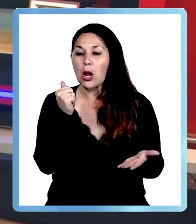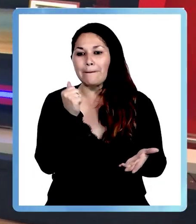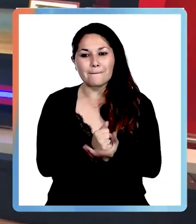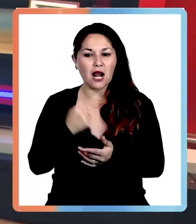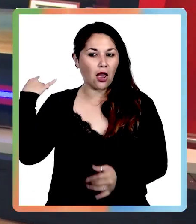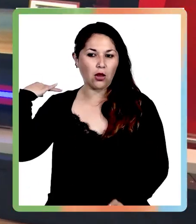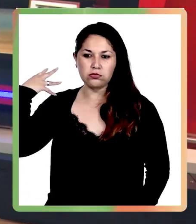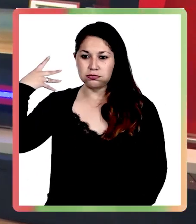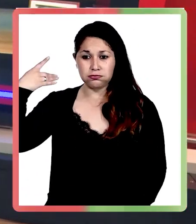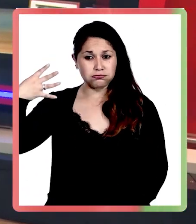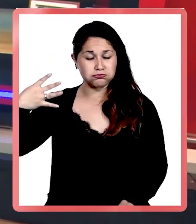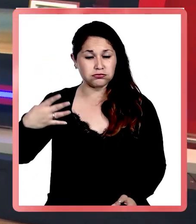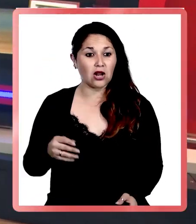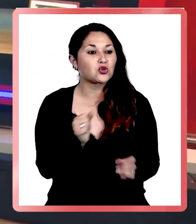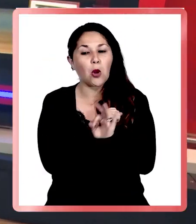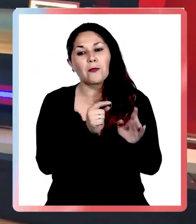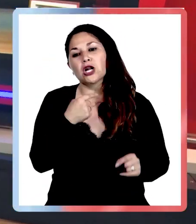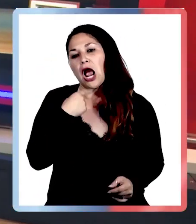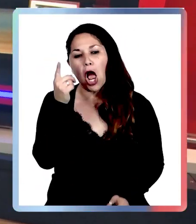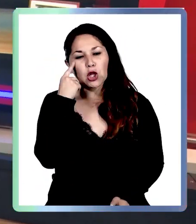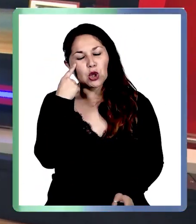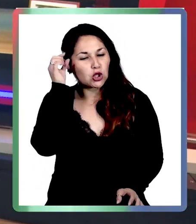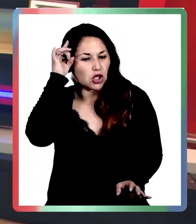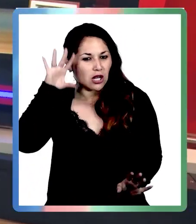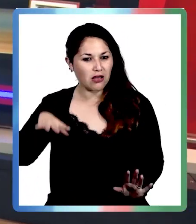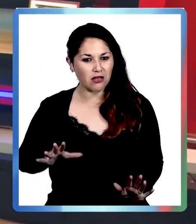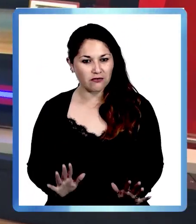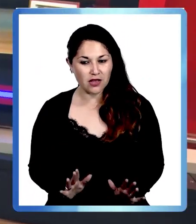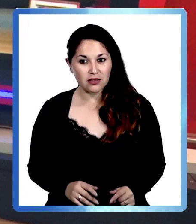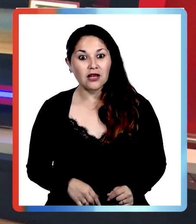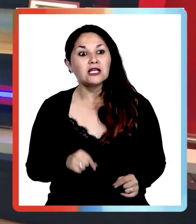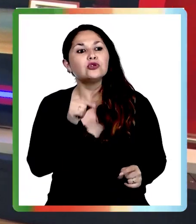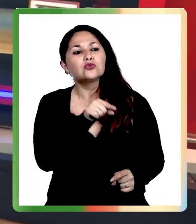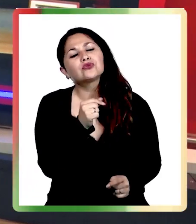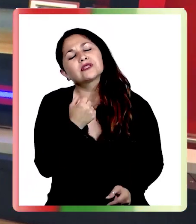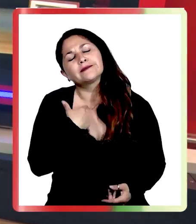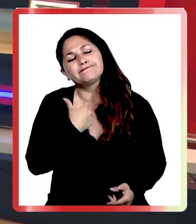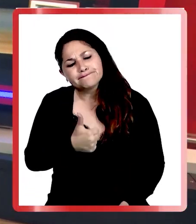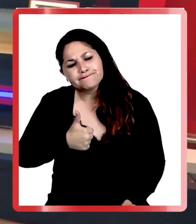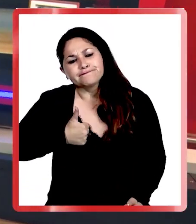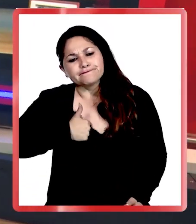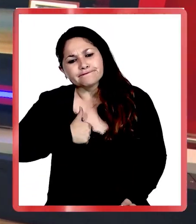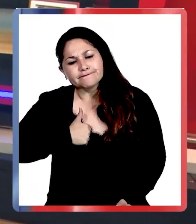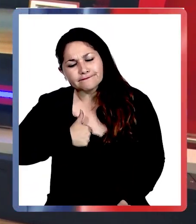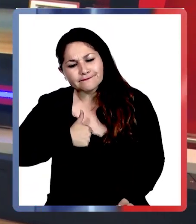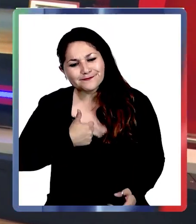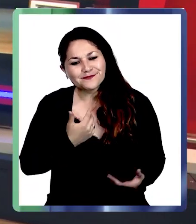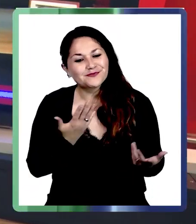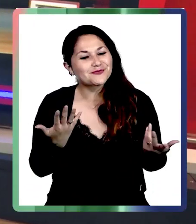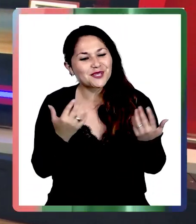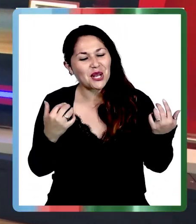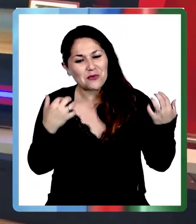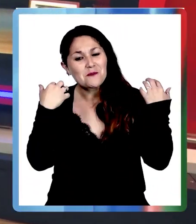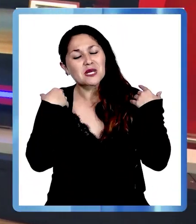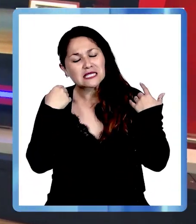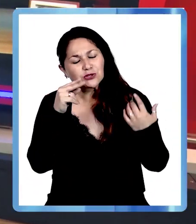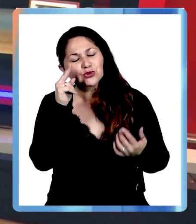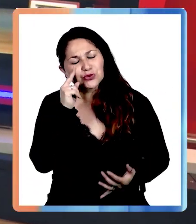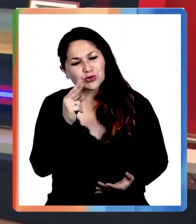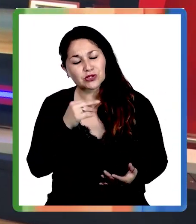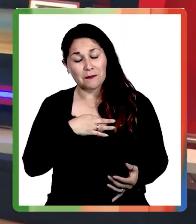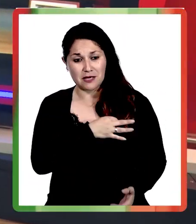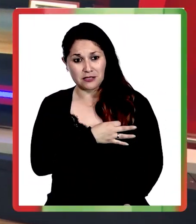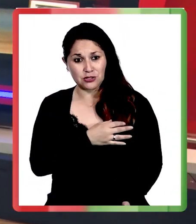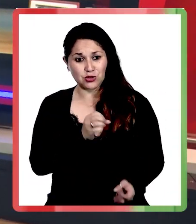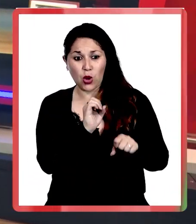políticos que fueron pasando y que no pueden decir no la vimos venir. En su caso particular, usted asume como ministro de Salud en uno de los momentos más oscuros